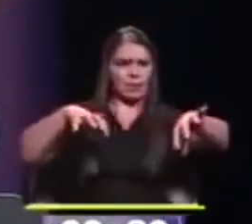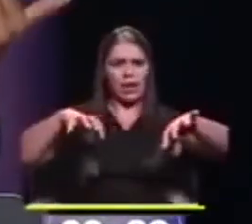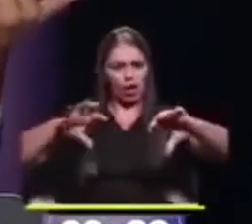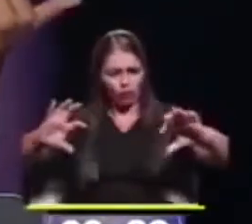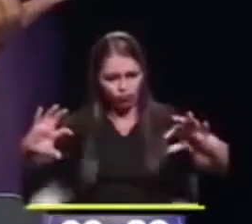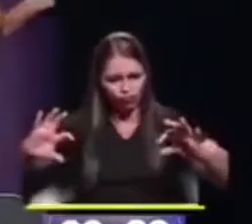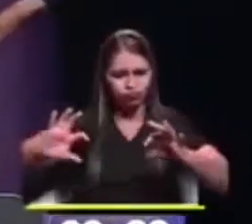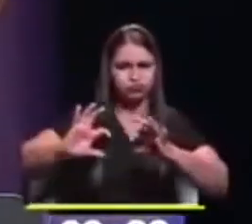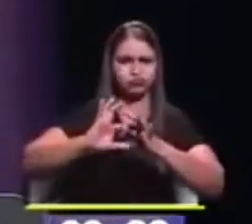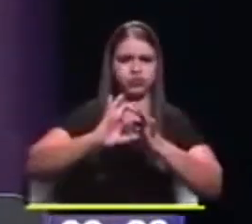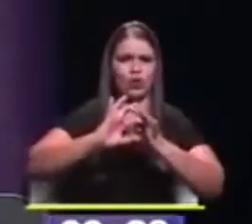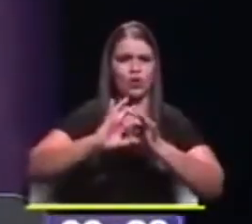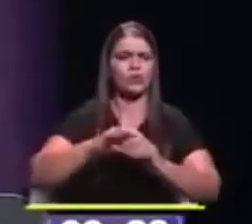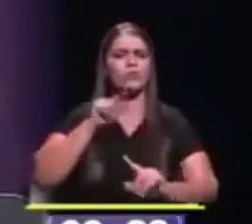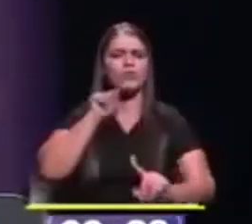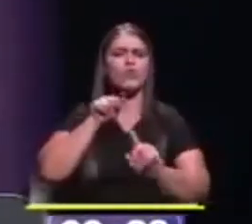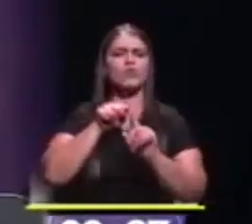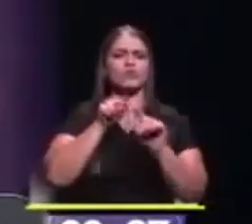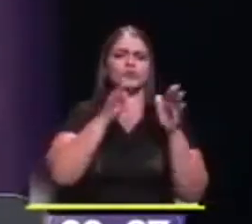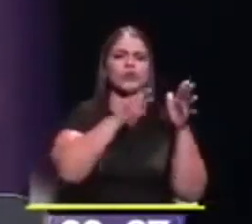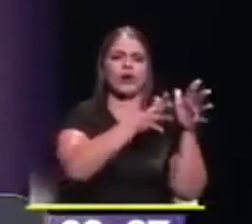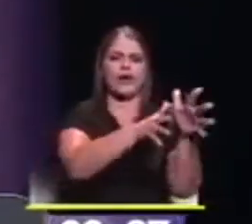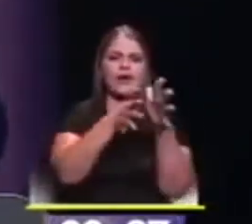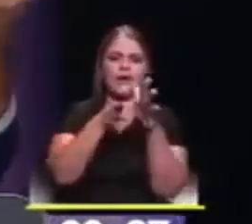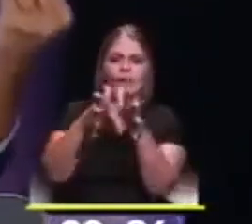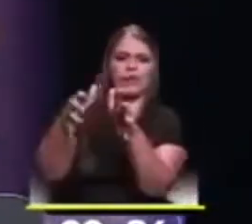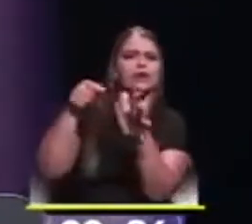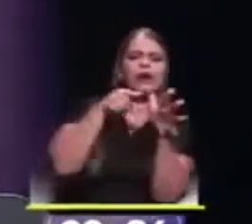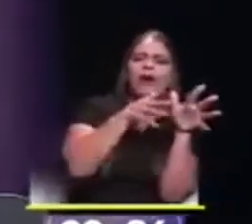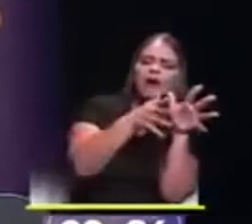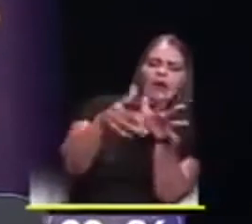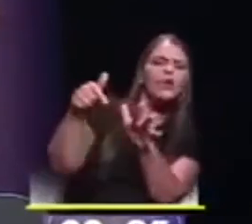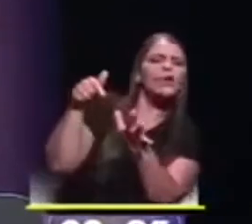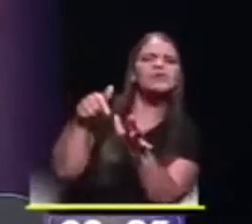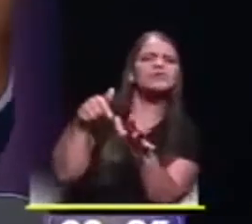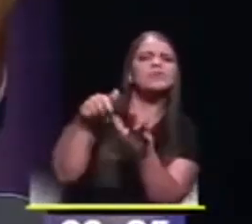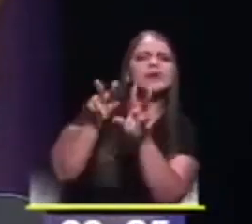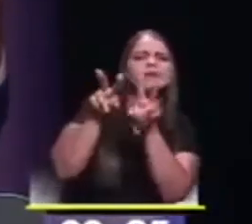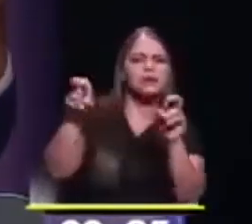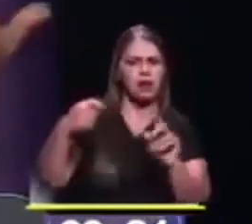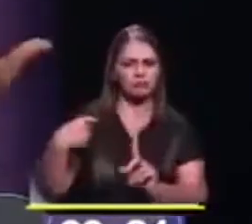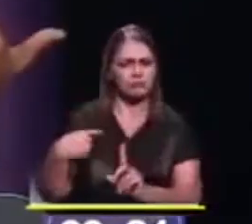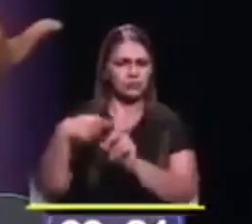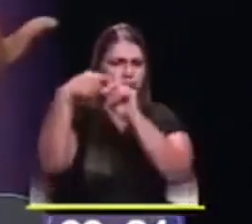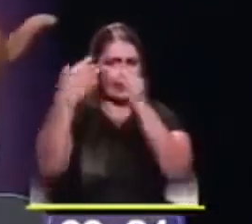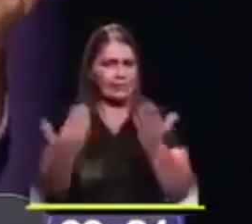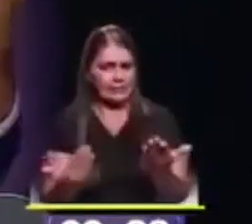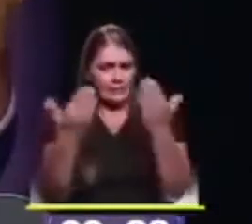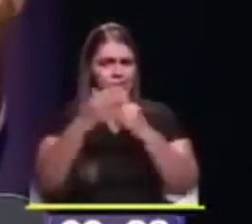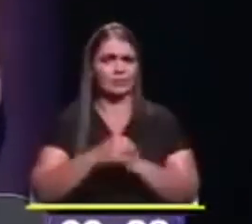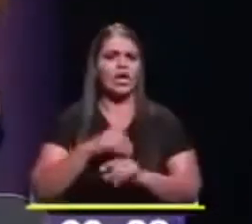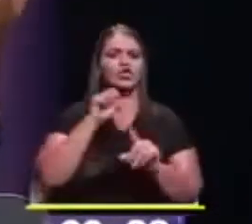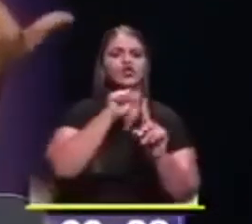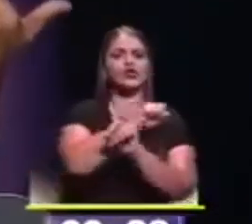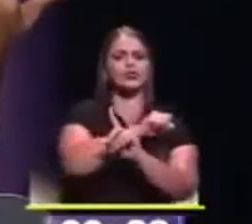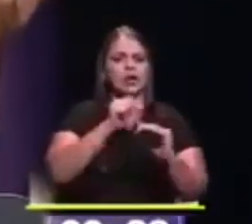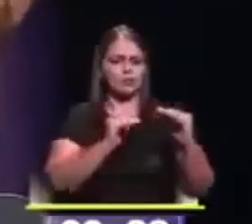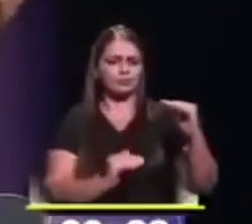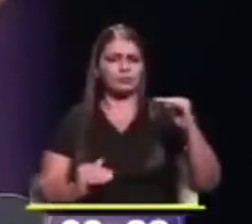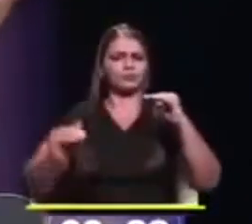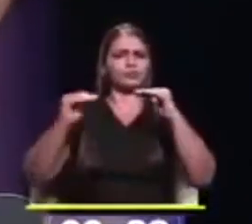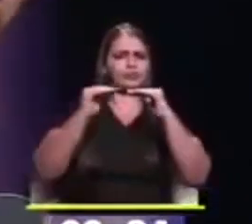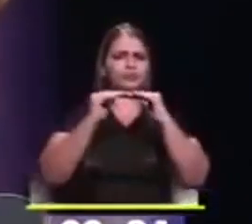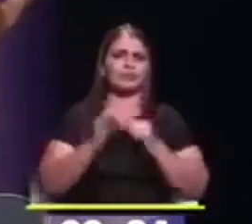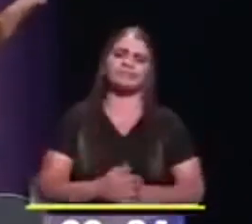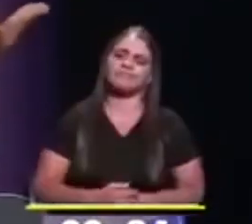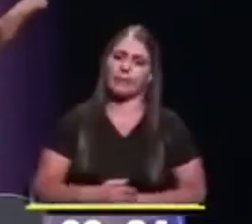de apostarle a la educación, que es un elemento positivo para todo ese talento que tenemos nosotros, para construir una sociedad justa en una sociedad que es profundamente